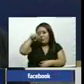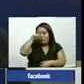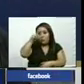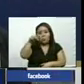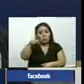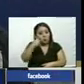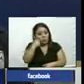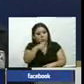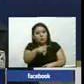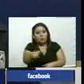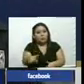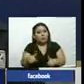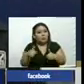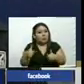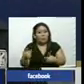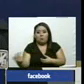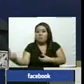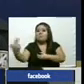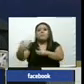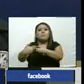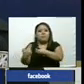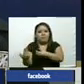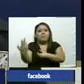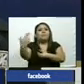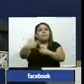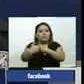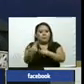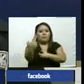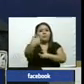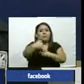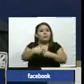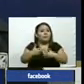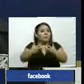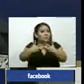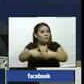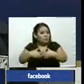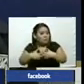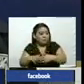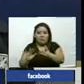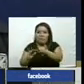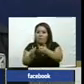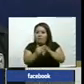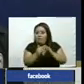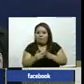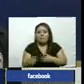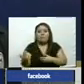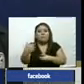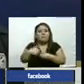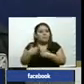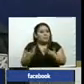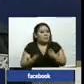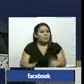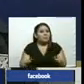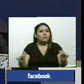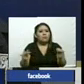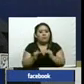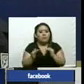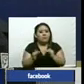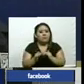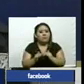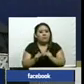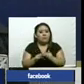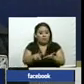dando resultados y que cada vez se está incorporando a más y más empresas, más y más colonias, ya prácticamente también todos los